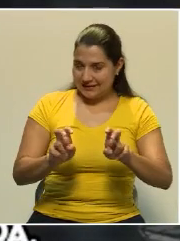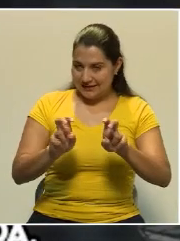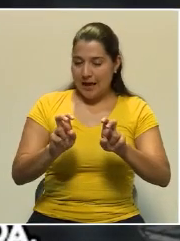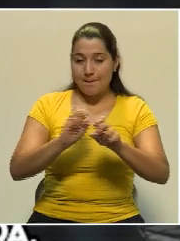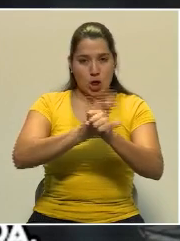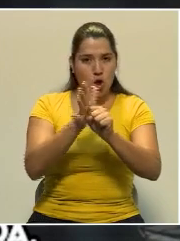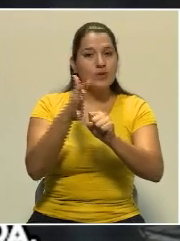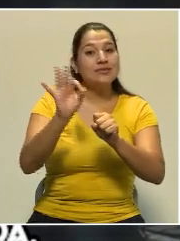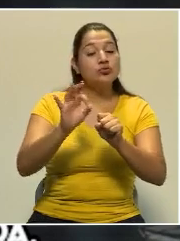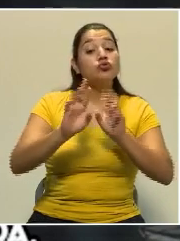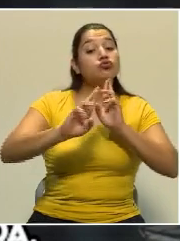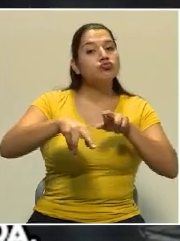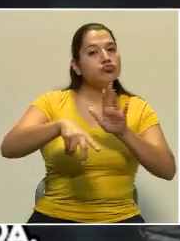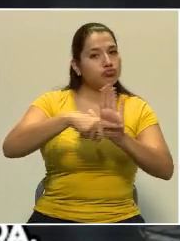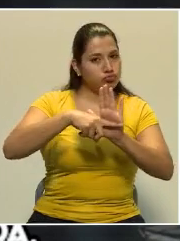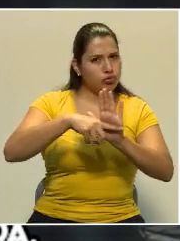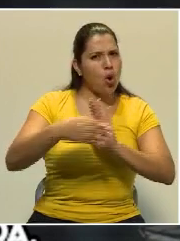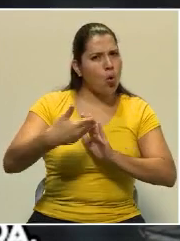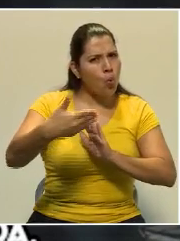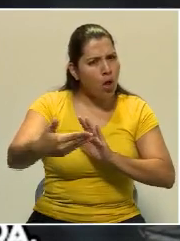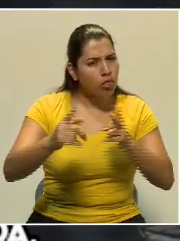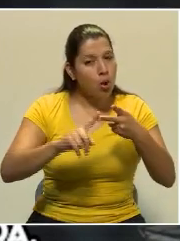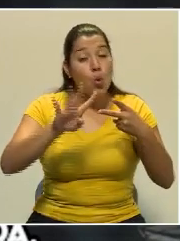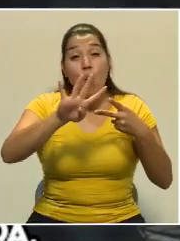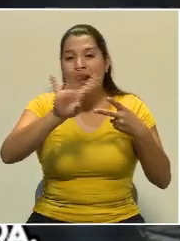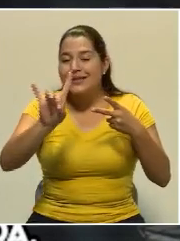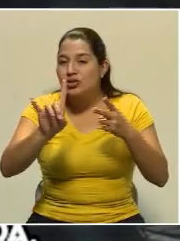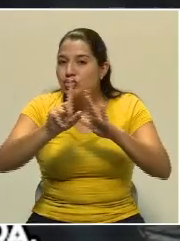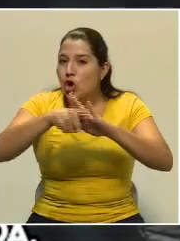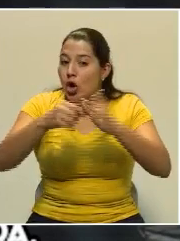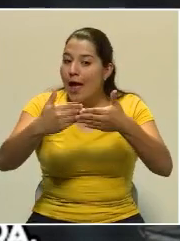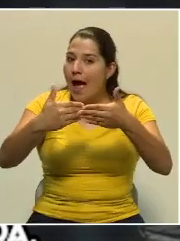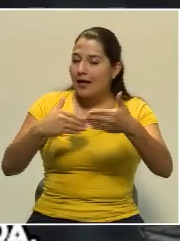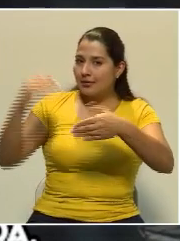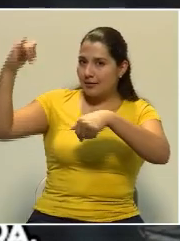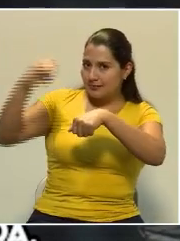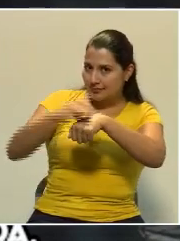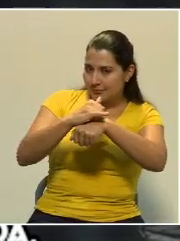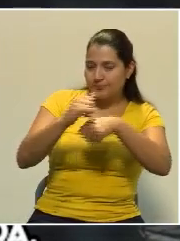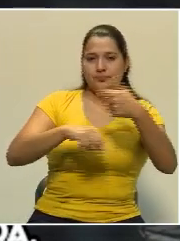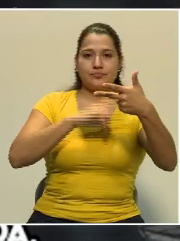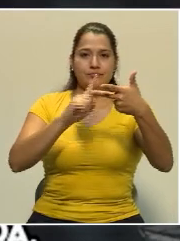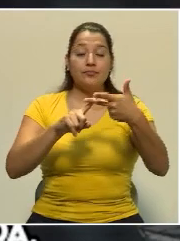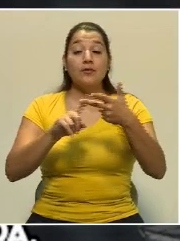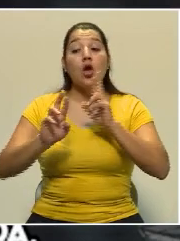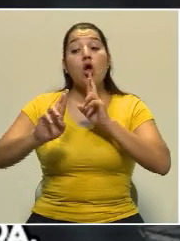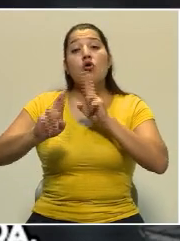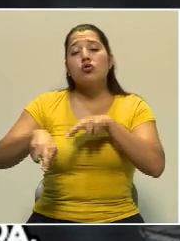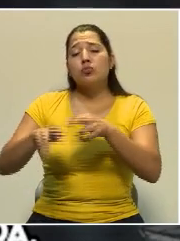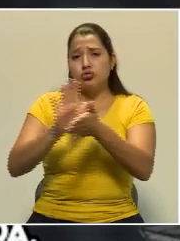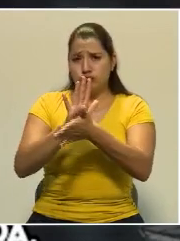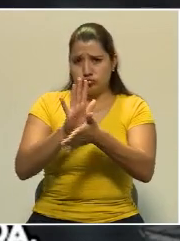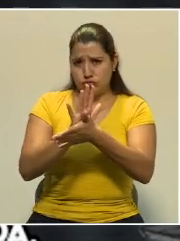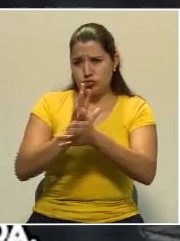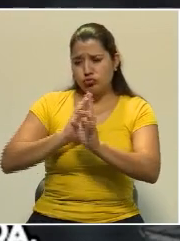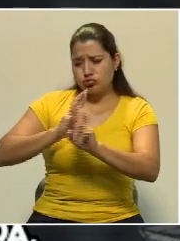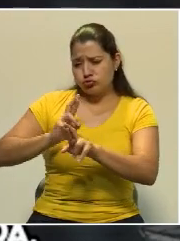de COVID-19, 48 horas previas al viaje. Formulario digital epidemiológico de la